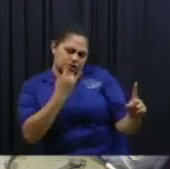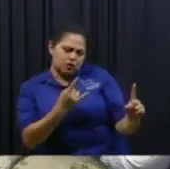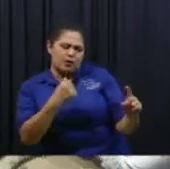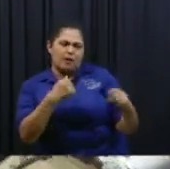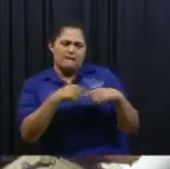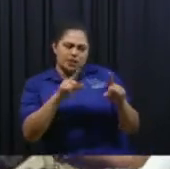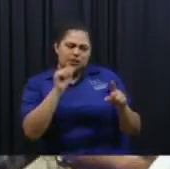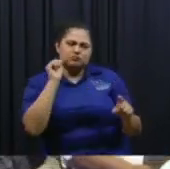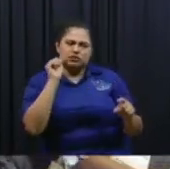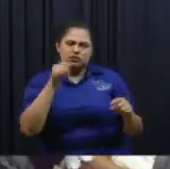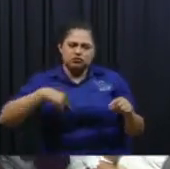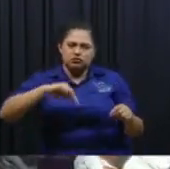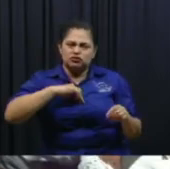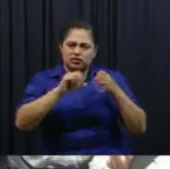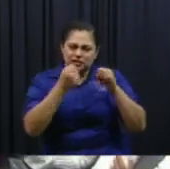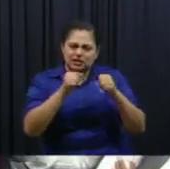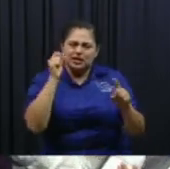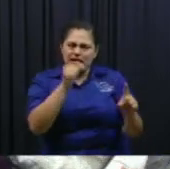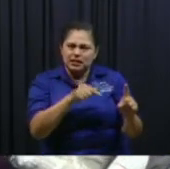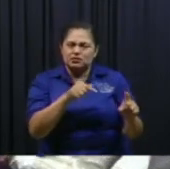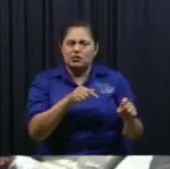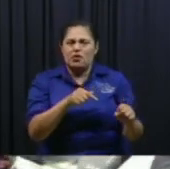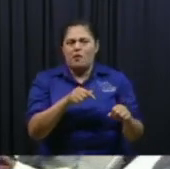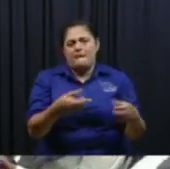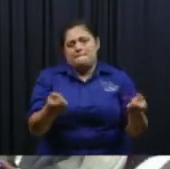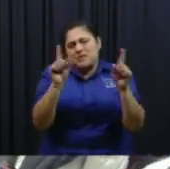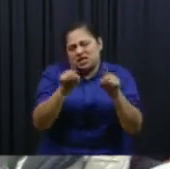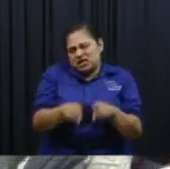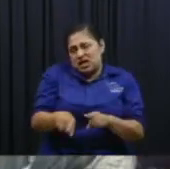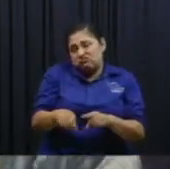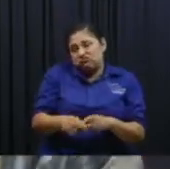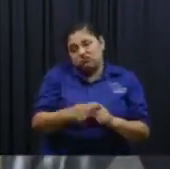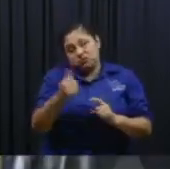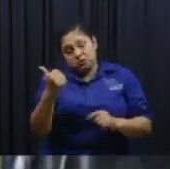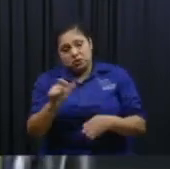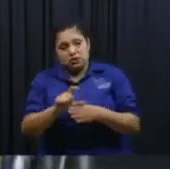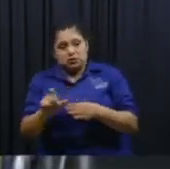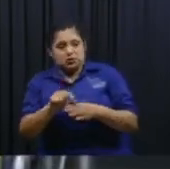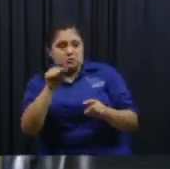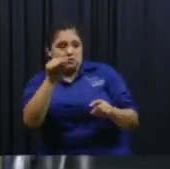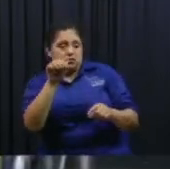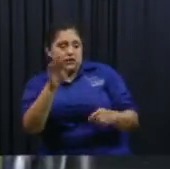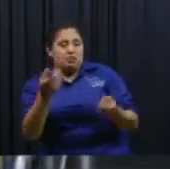hacemos eso podría pasar tal cosa usted decide